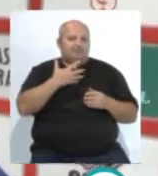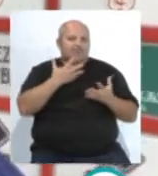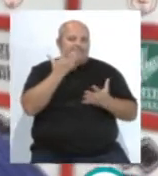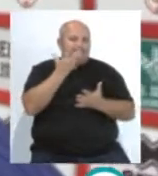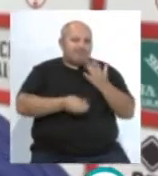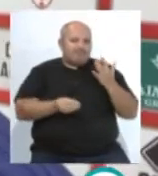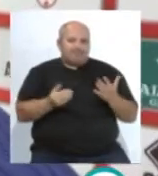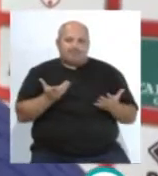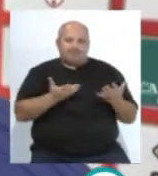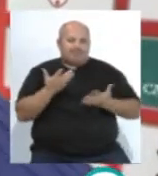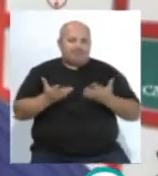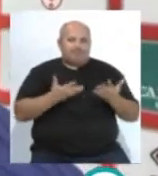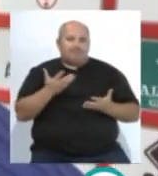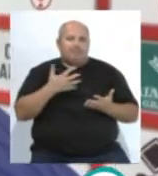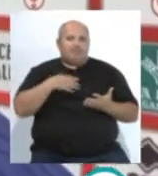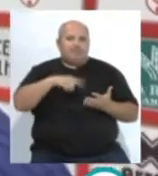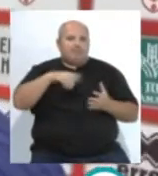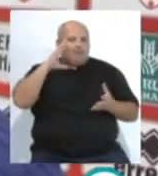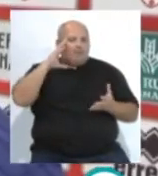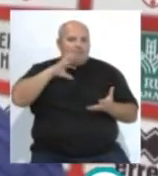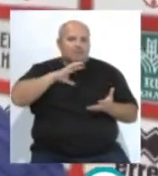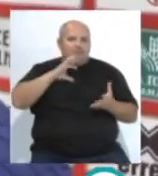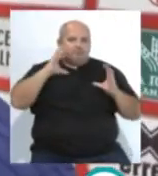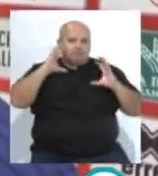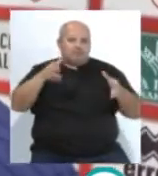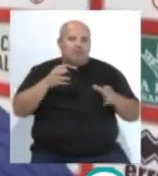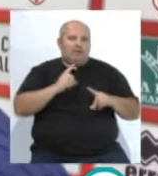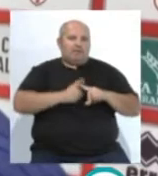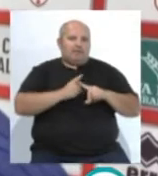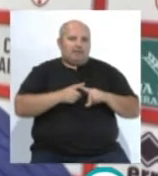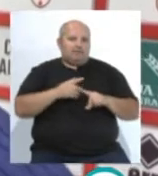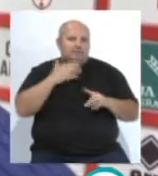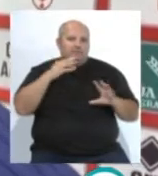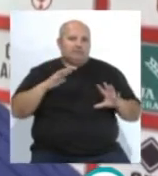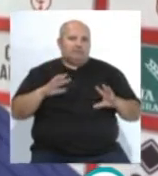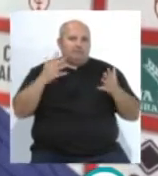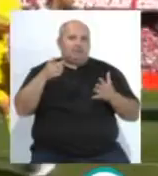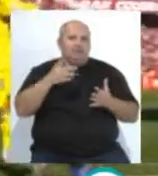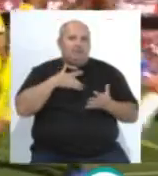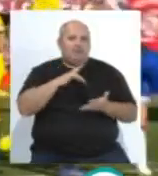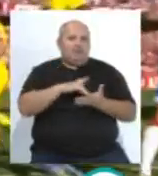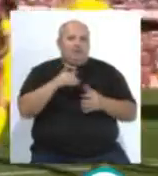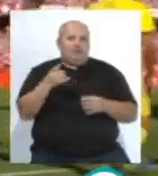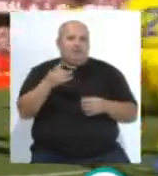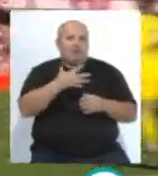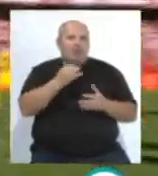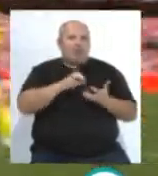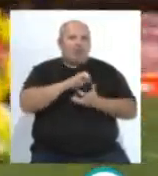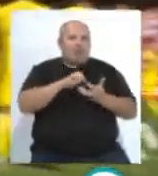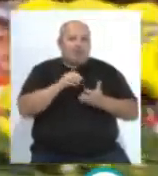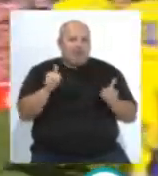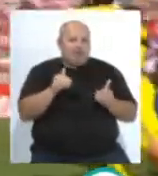balón, buscamos la manera de llegar ahí arriba y al final hemos empatado. Pero ellos han metido un gol con polémica,